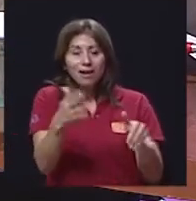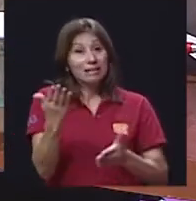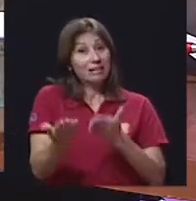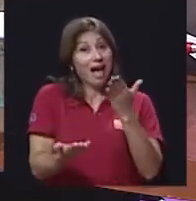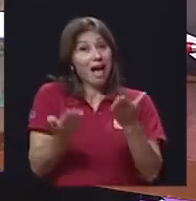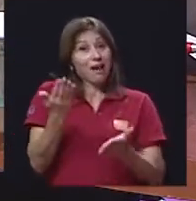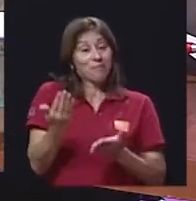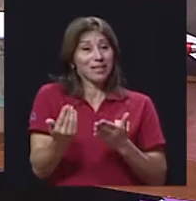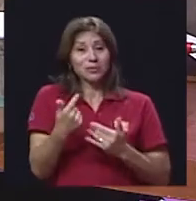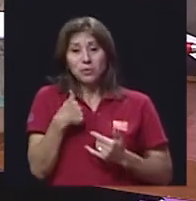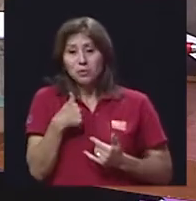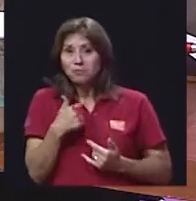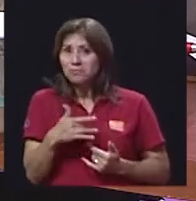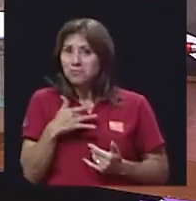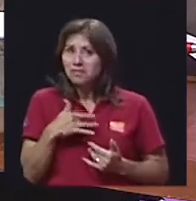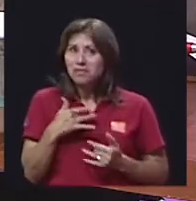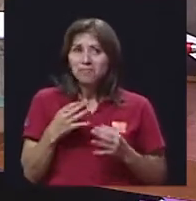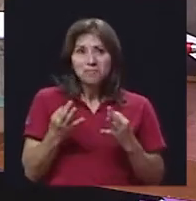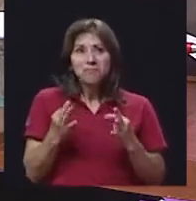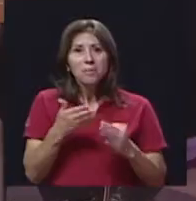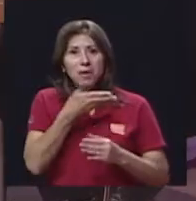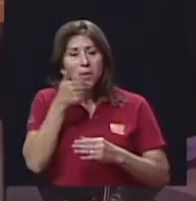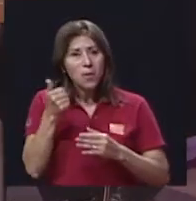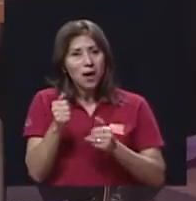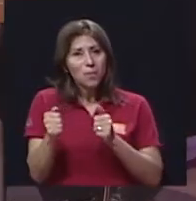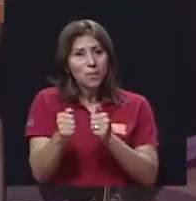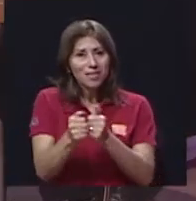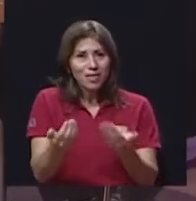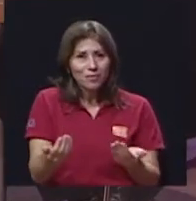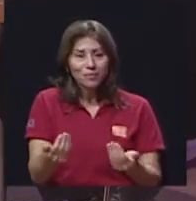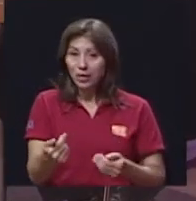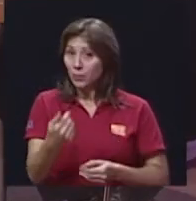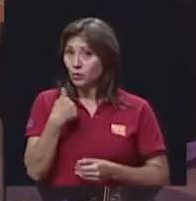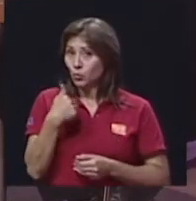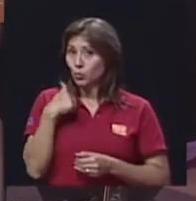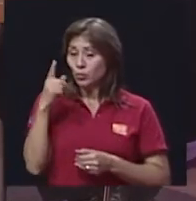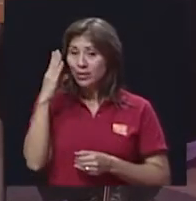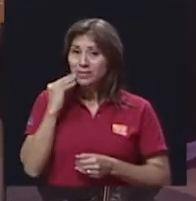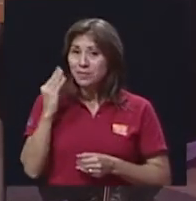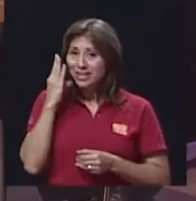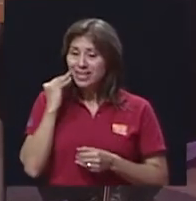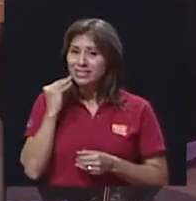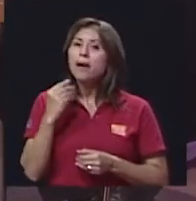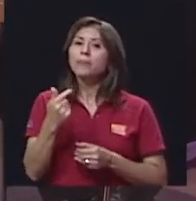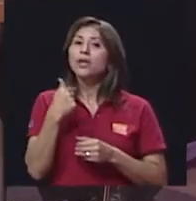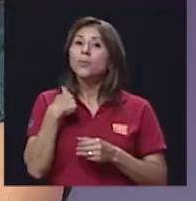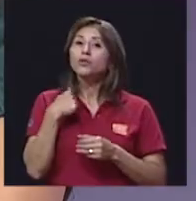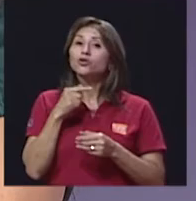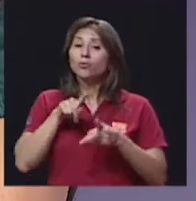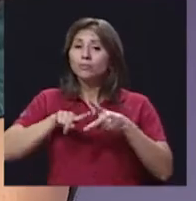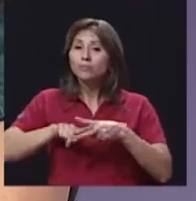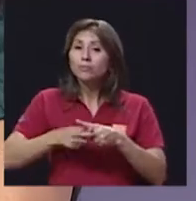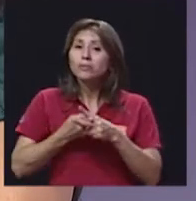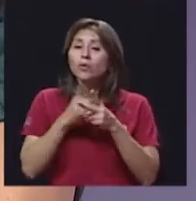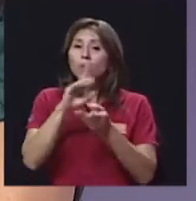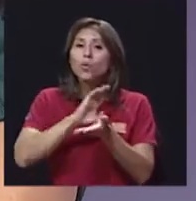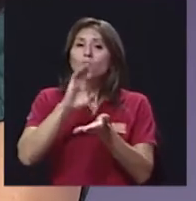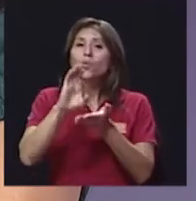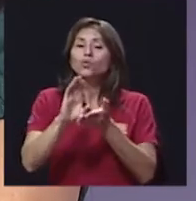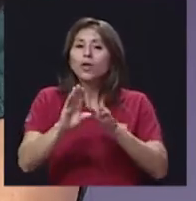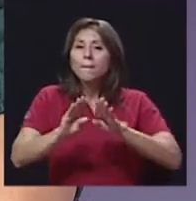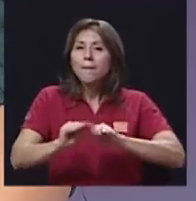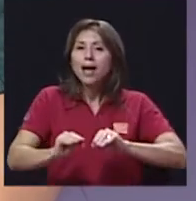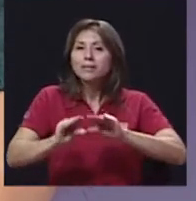pero se siente mejor se siente acompañado primero tranquiliza el súper concreto el veedor de eso que fue que me incorpore un curso de masaje infantil con mi primer hijo